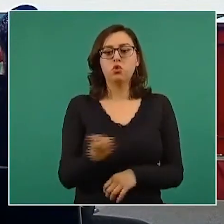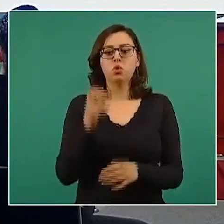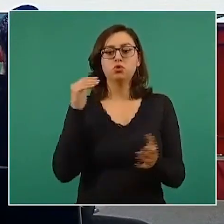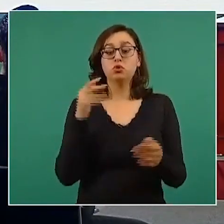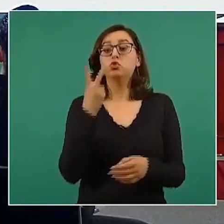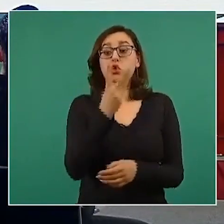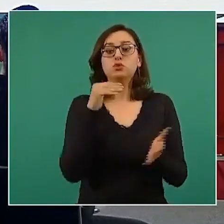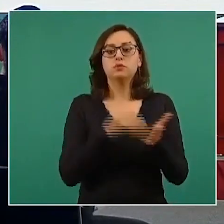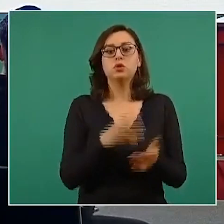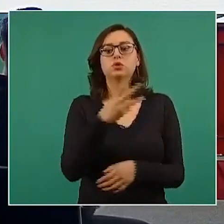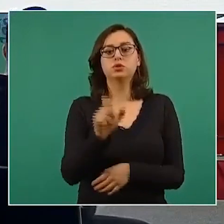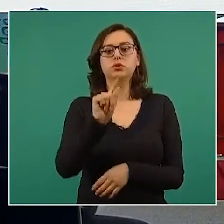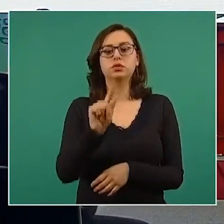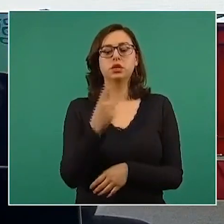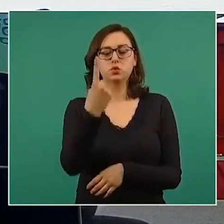La siguiente, por favor.